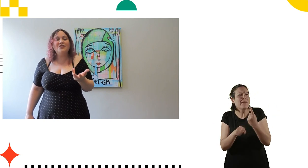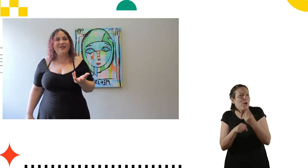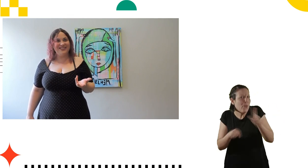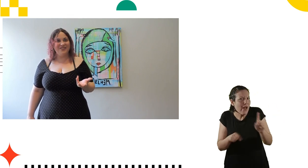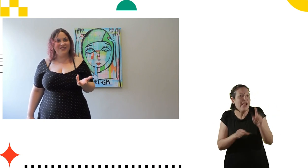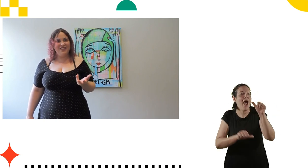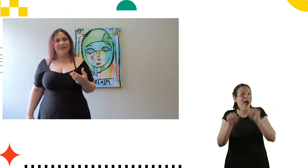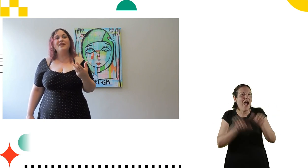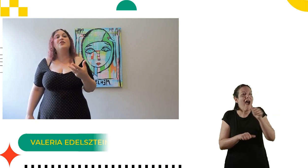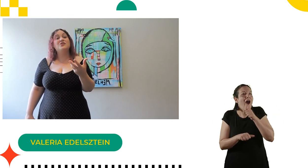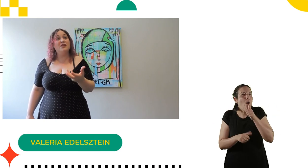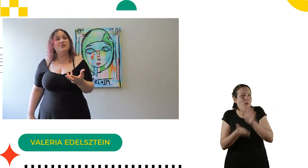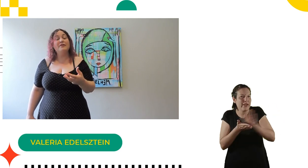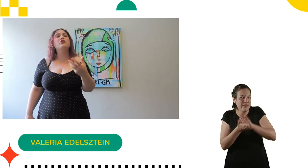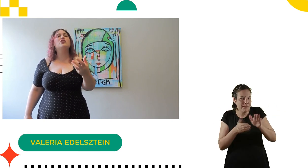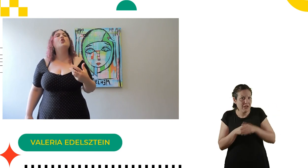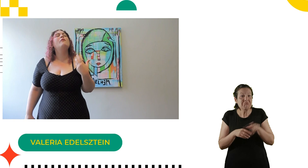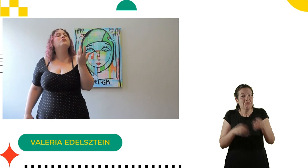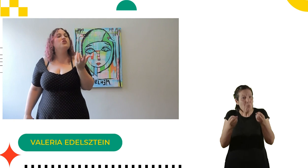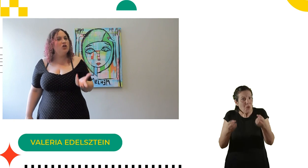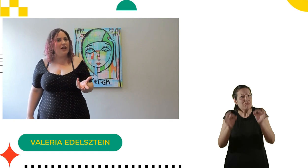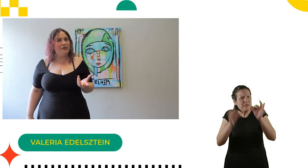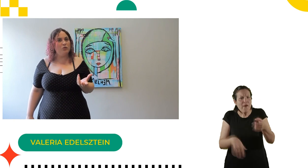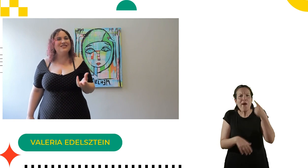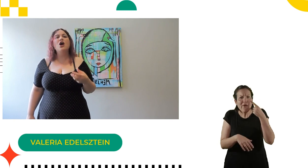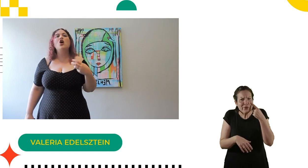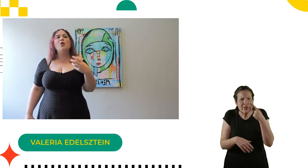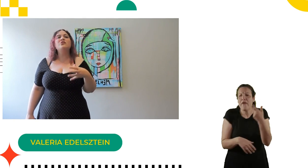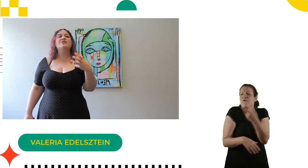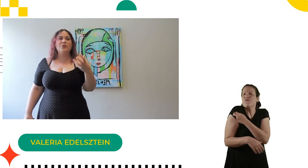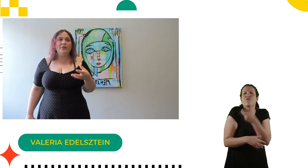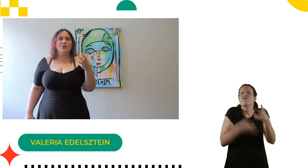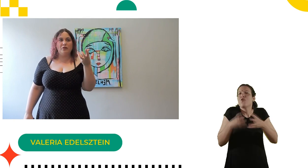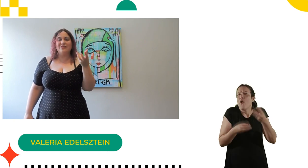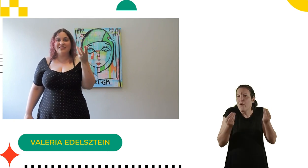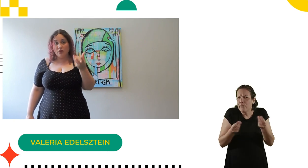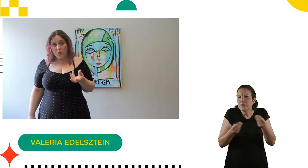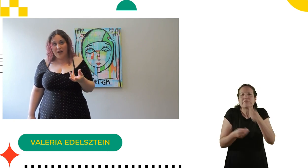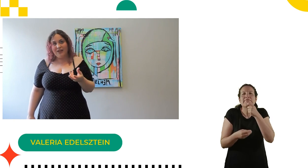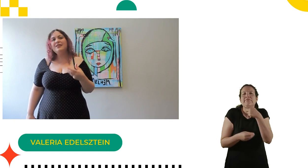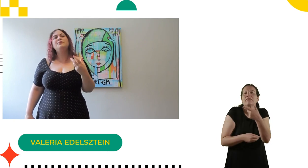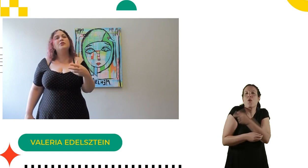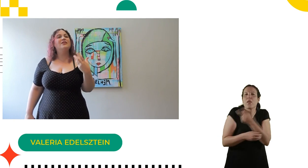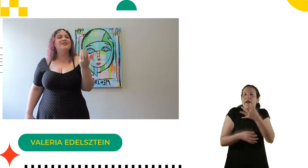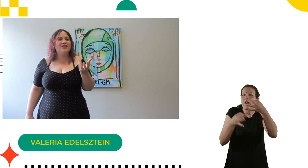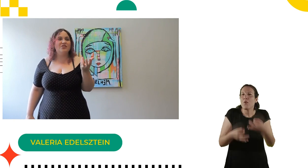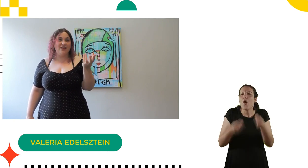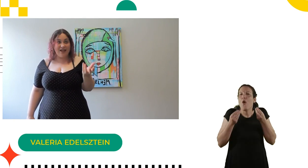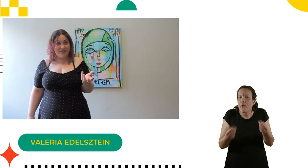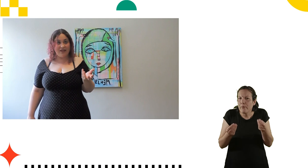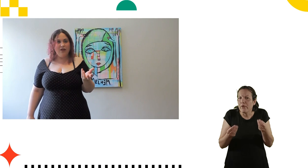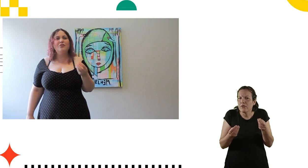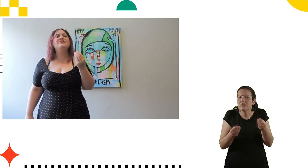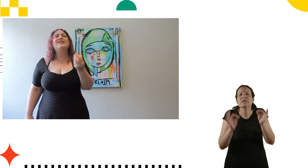está bueno saber eso. Está bien conocer eso. Está bien conocer cómo funcionan las vacunas. ¿Cómo nos aseguramos de que una vacuna sea segura? ¿Qué tipos de ensayos